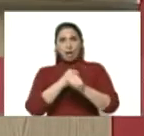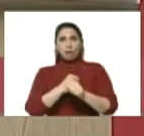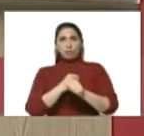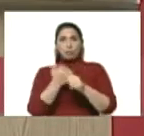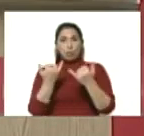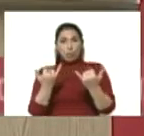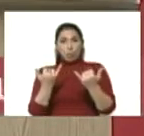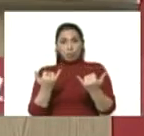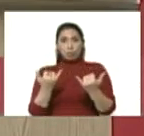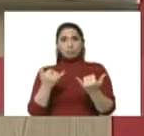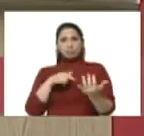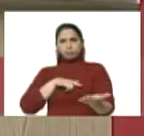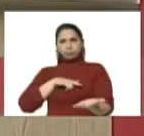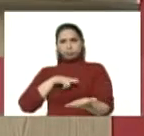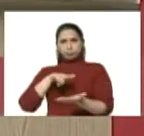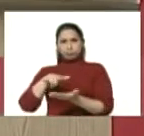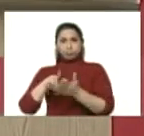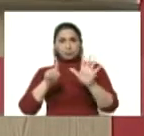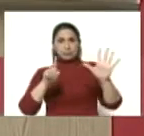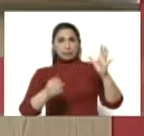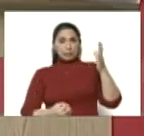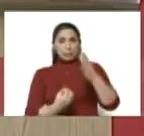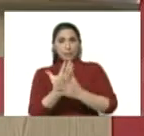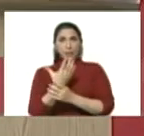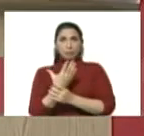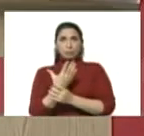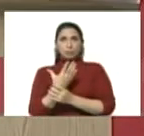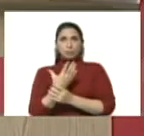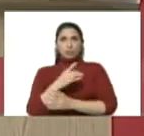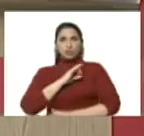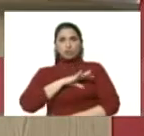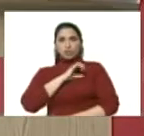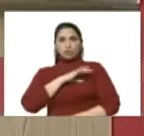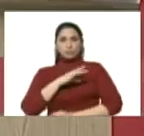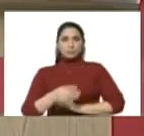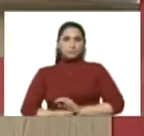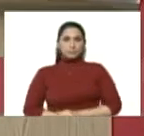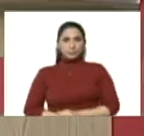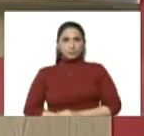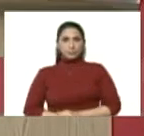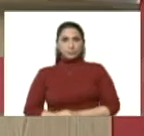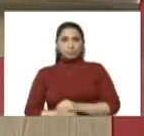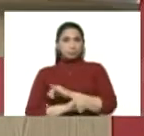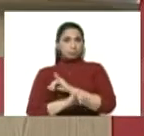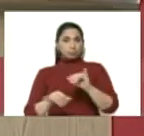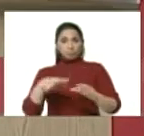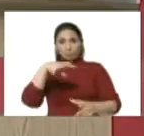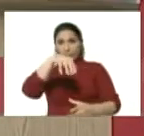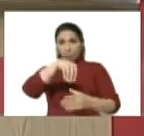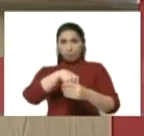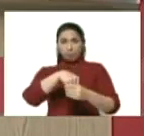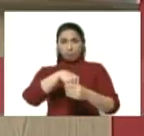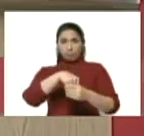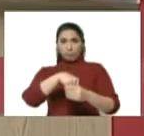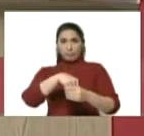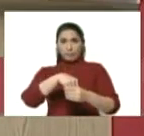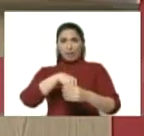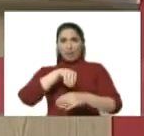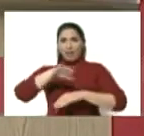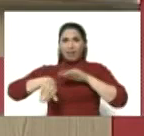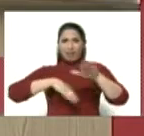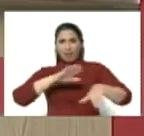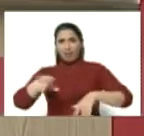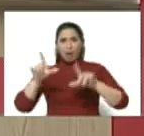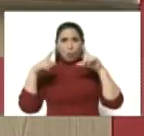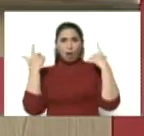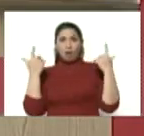mismo vuelo del 6 de mayo desde Chile y está haciendo su cuarentena en Los Caracas. Allí, como ustedes